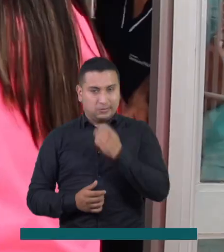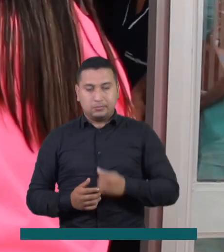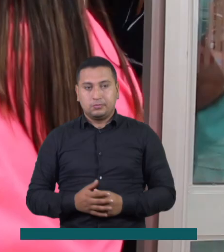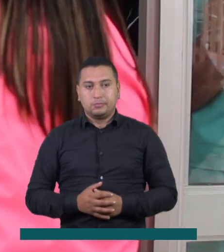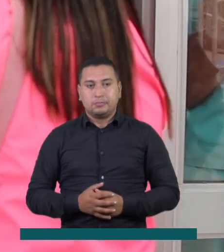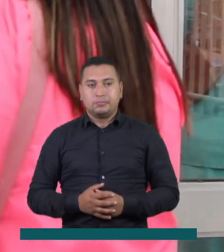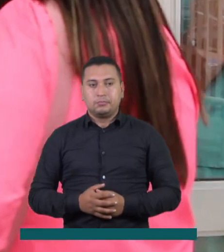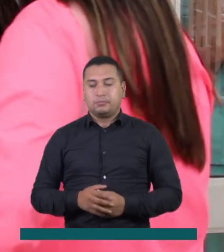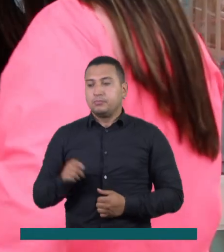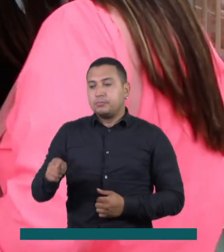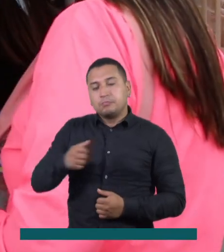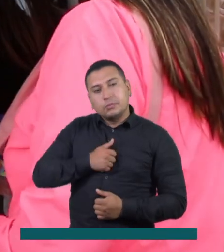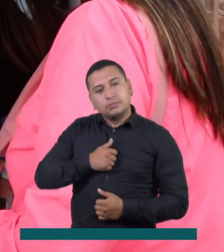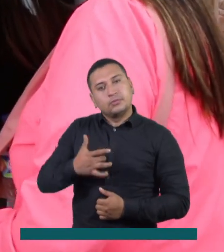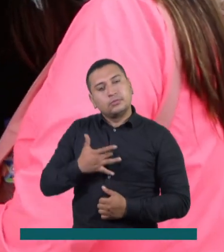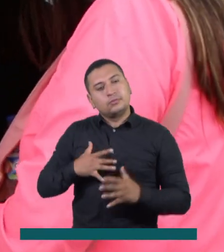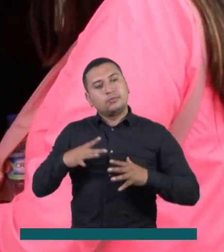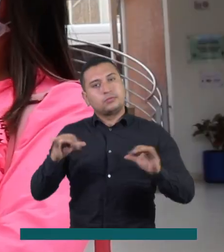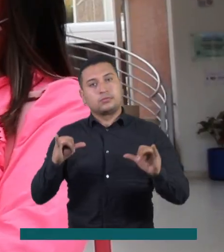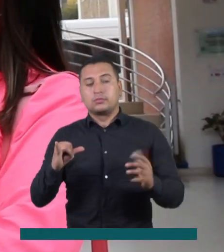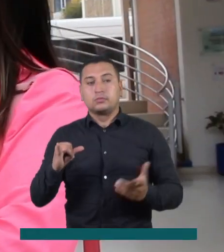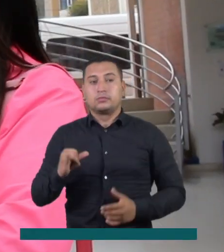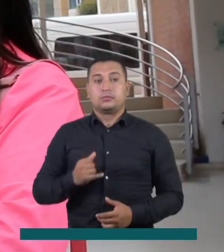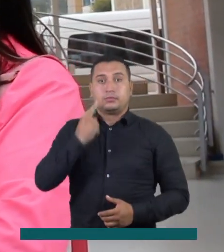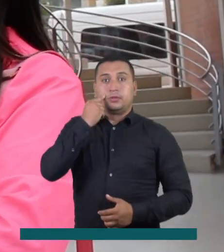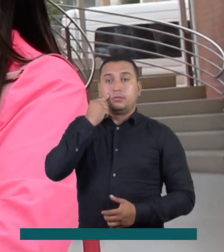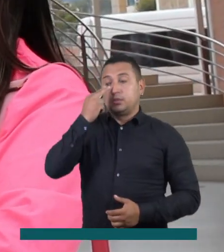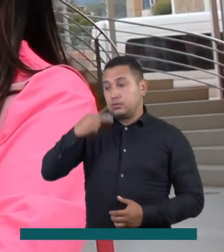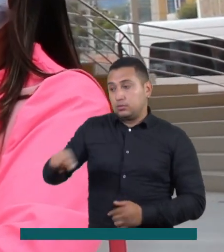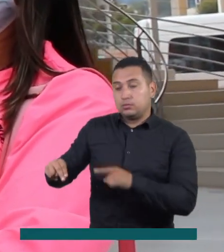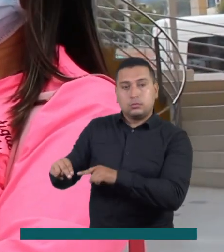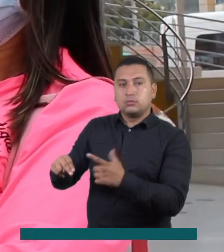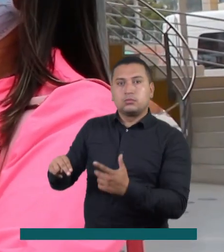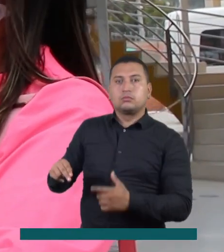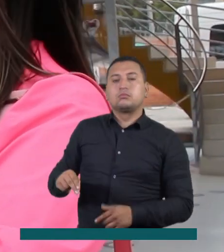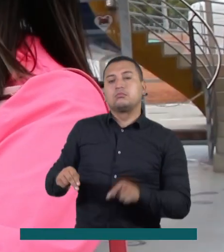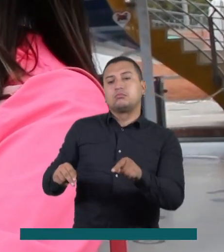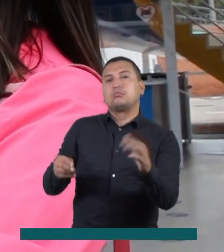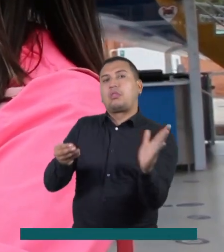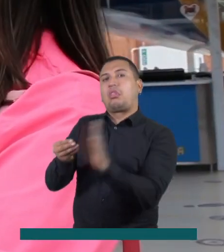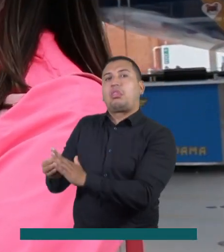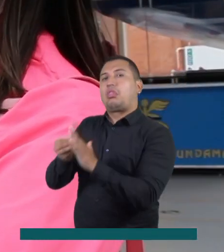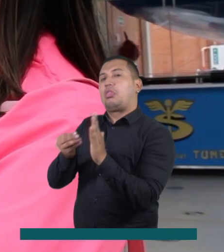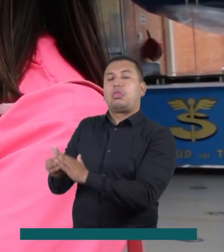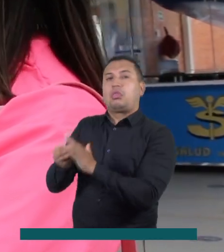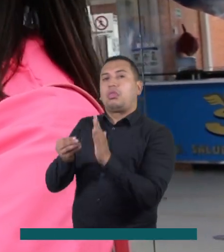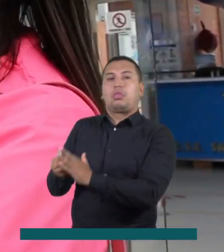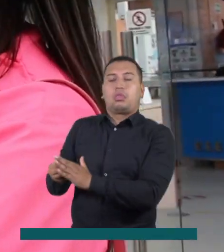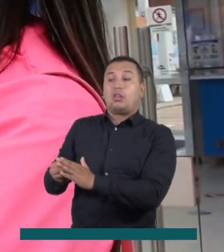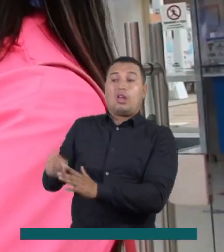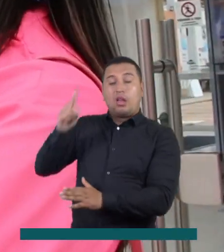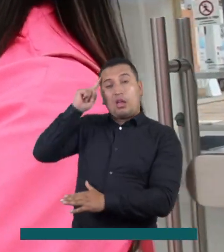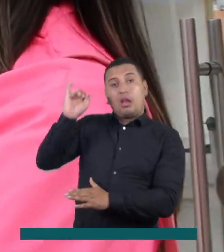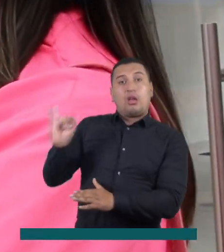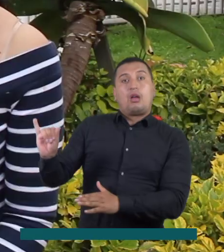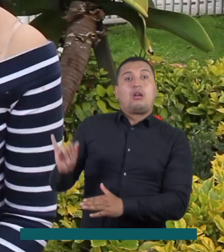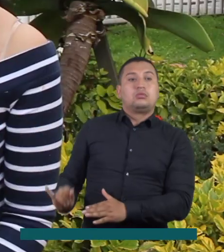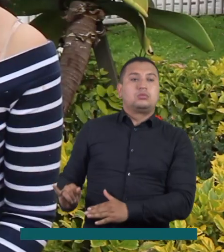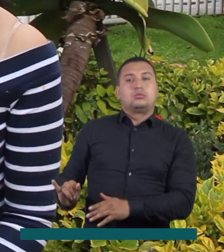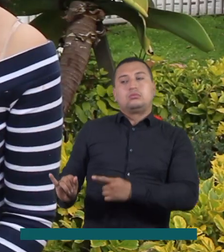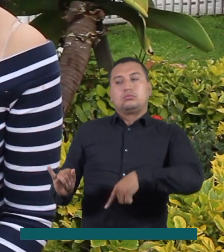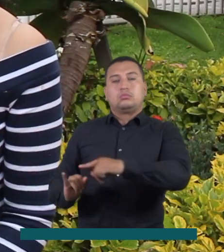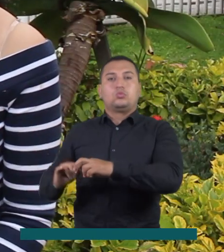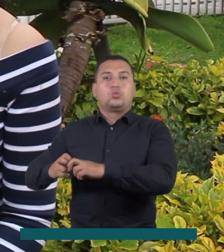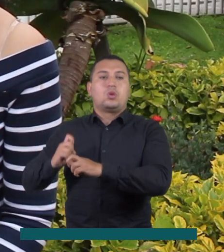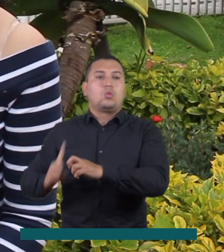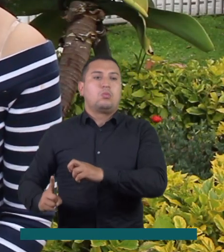misma. Y es que los padres de menores con esta condición aseguran que son estigmatizados a raíz del problema que padecen sus hijos. Por